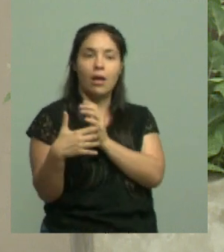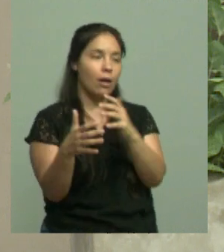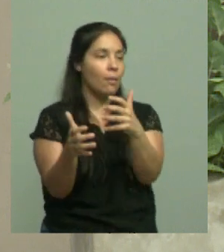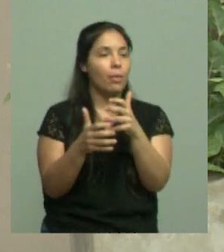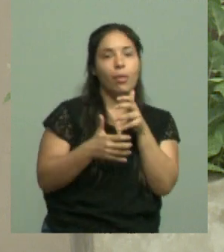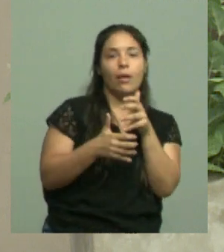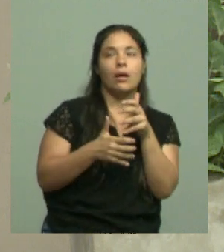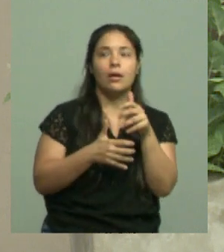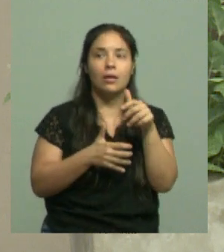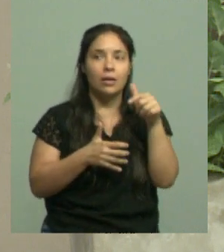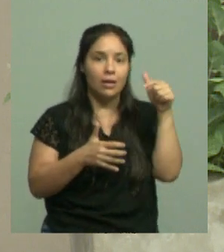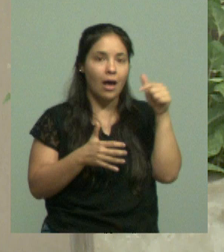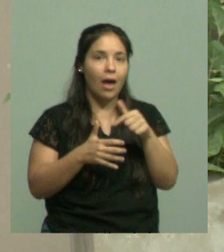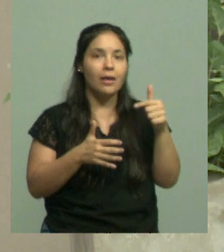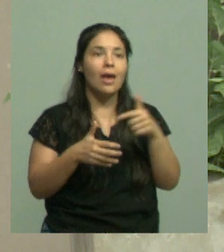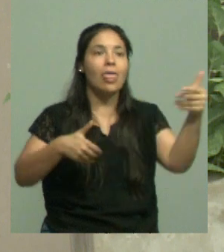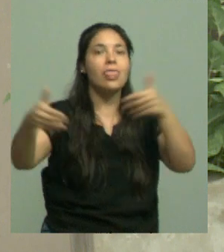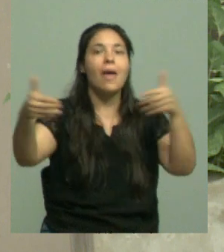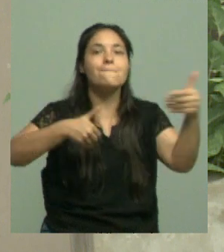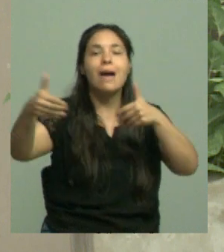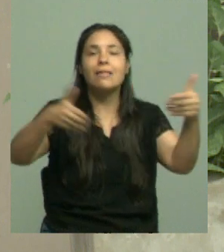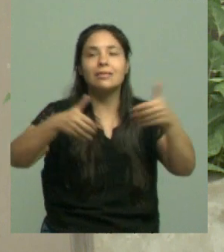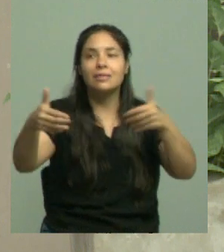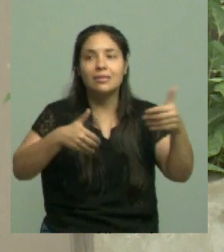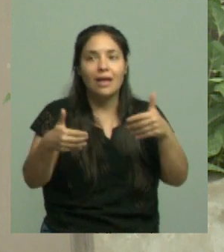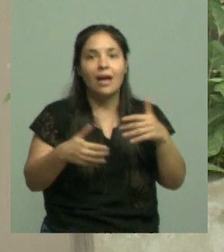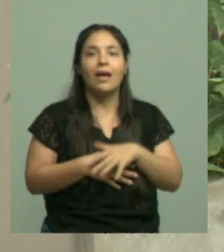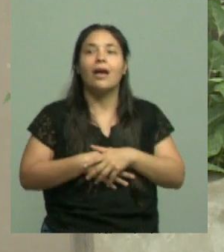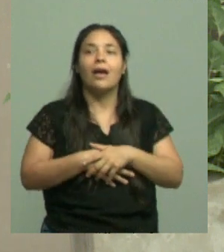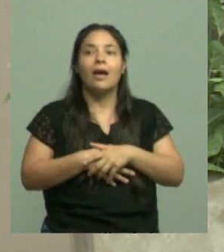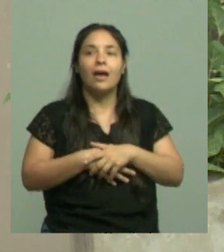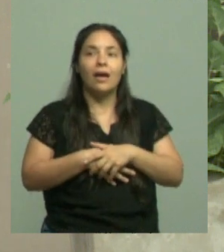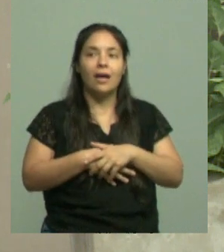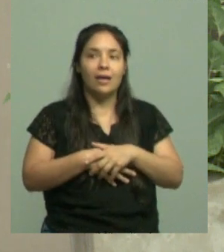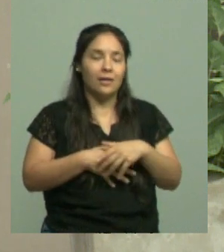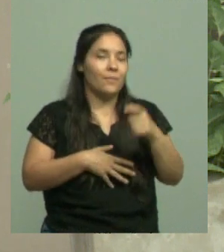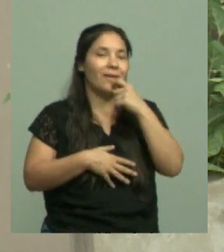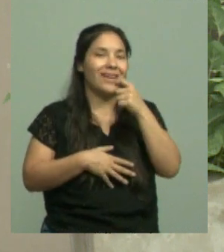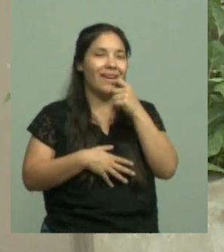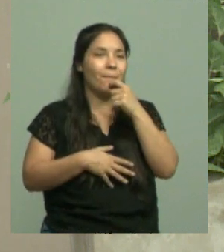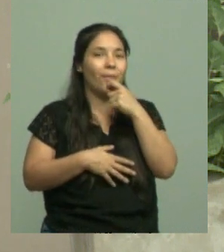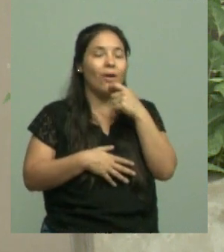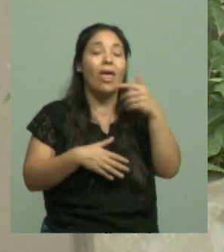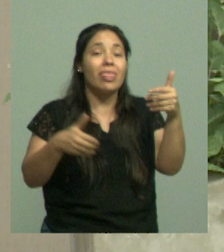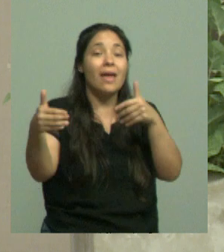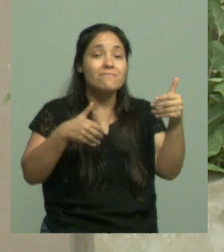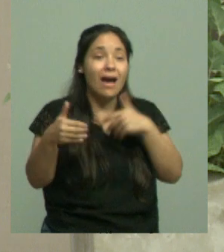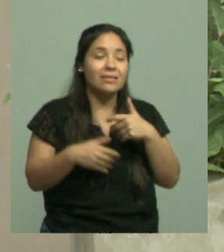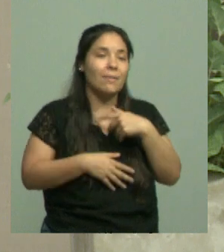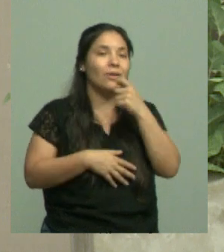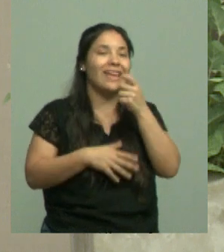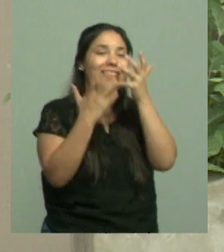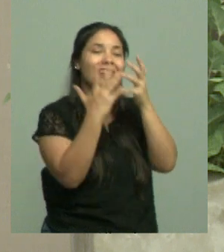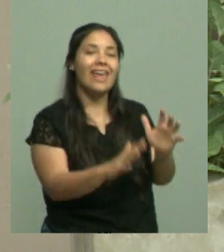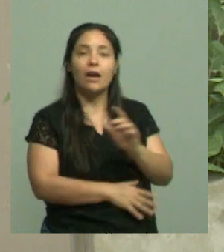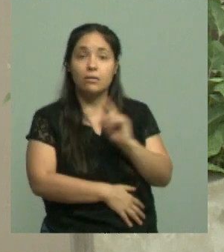la demanda es inelástica. ¿Qué quiere decir esto? Que los podemos prescindir o sustituir muy poco. Entonces, aunque les caigan las